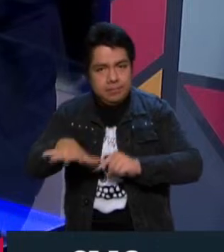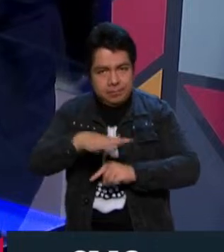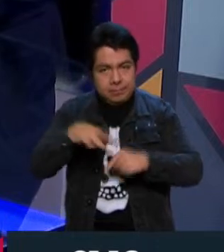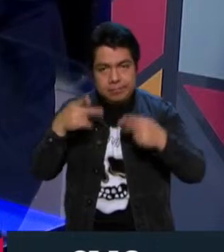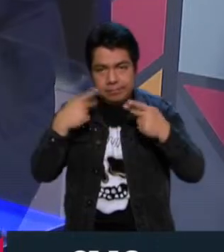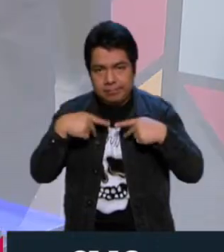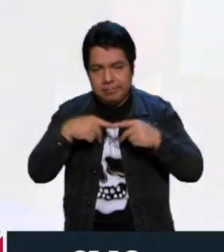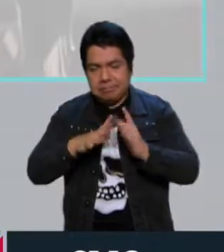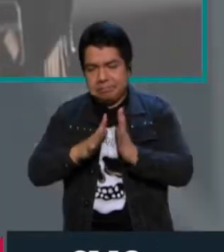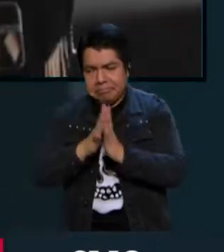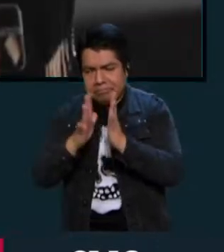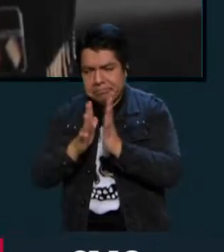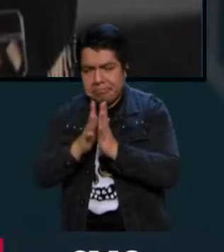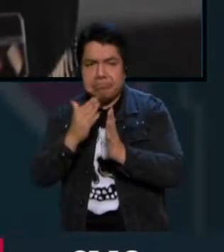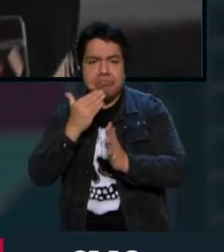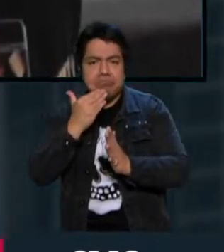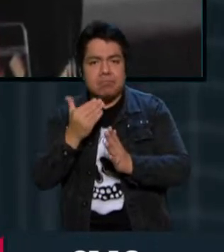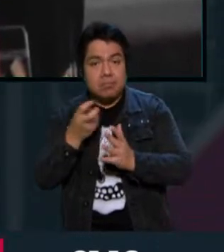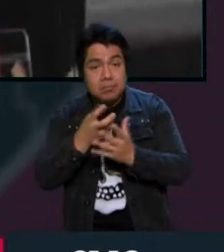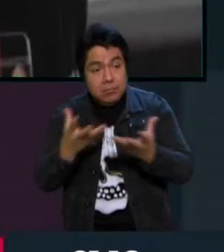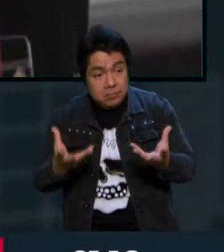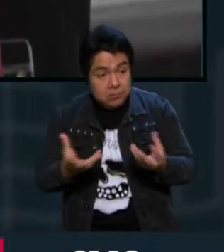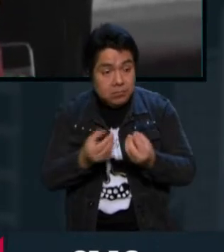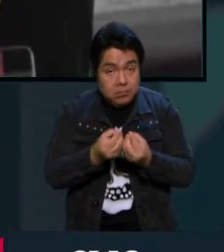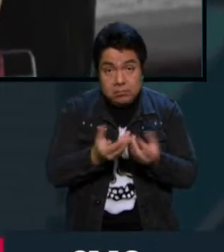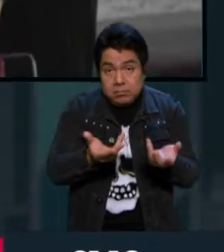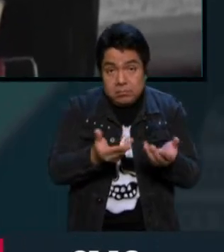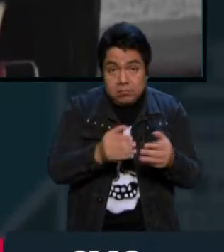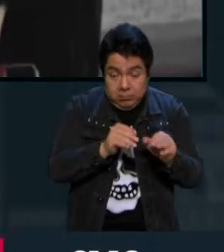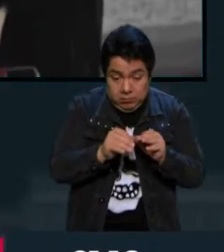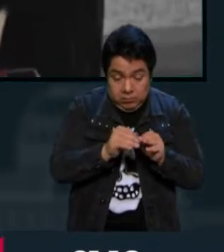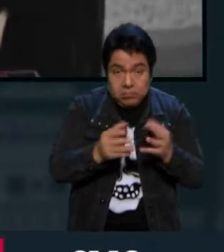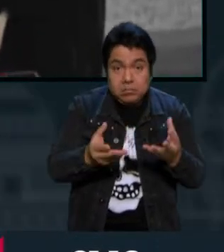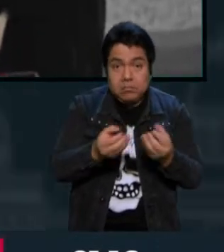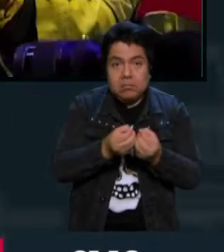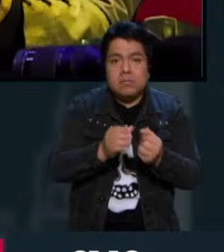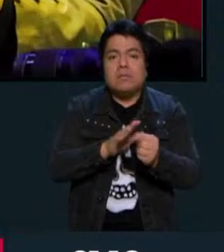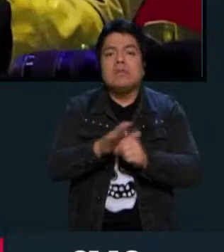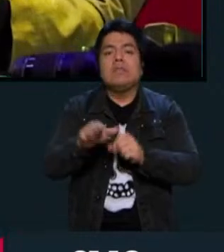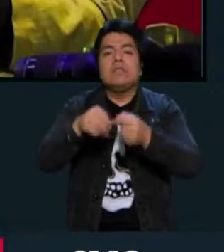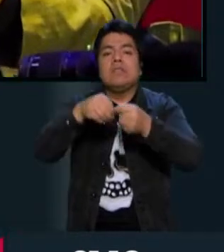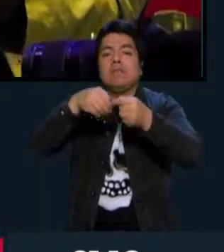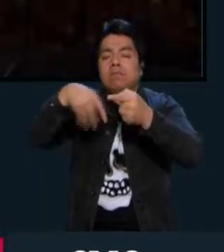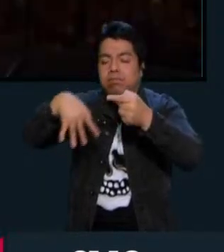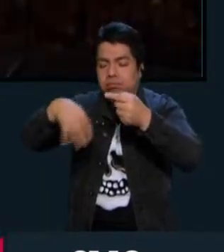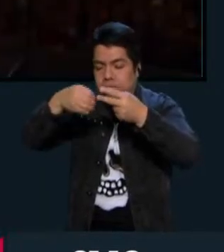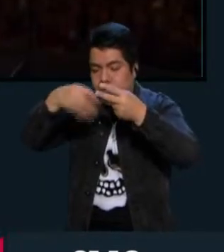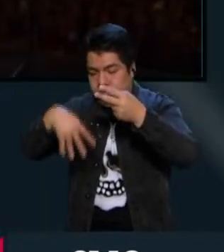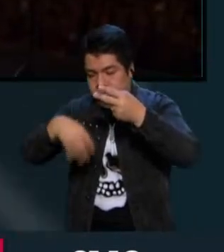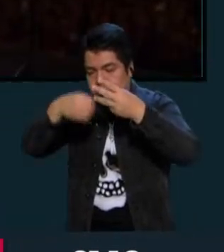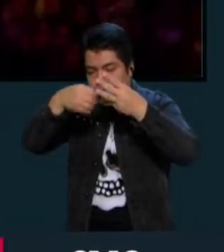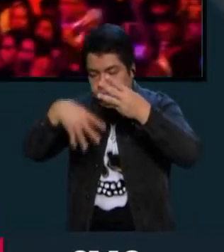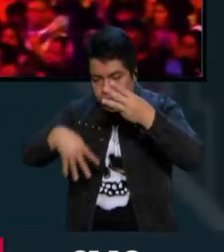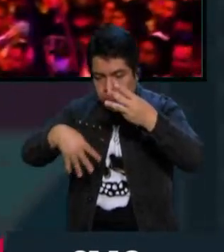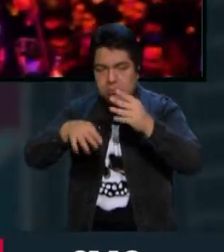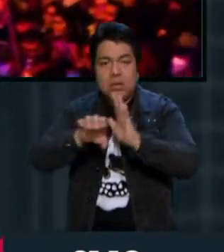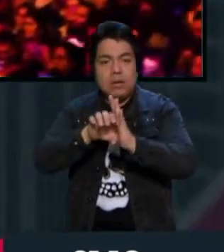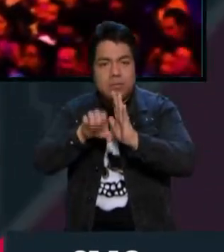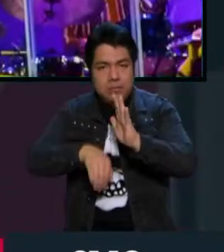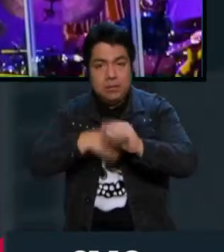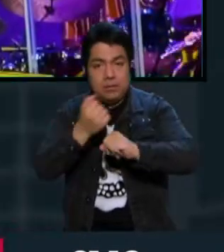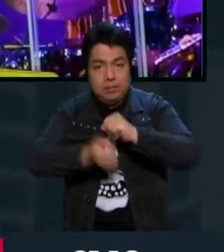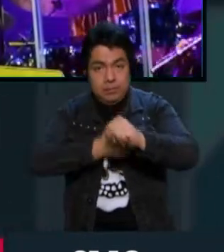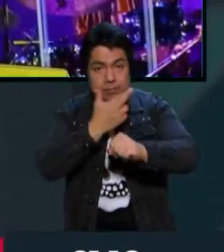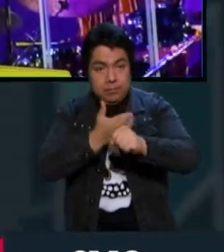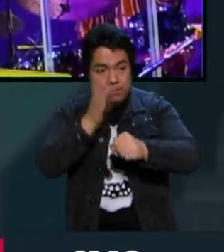ciudadana, pues, ¿no? Entonces, hay que trabajar con los compañeros. Yo creo que el principal reto tiene que ver con la articulación. Okay. Es decir, que la Secretaría de Cultura se